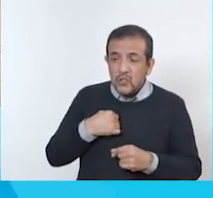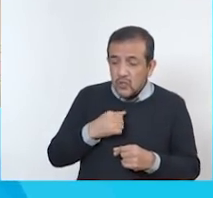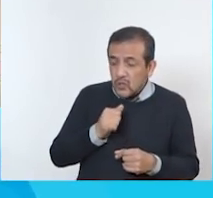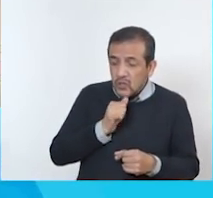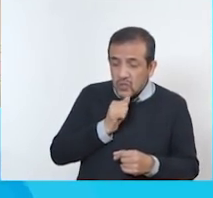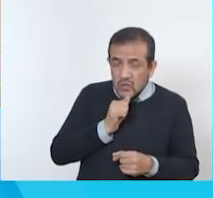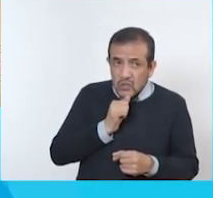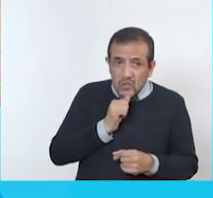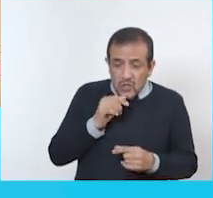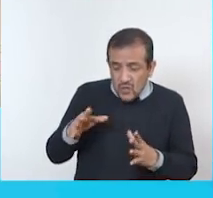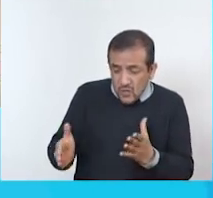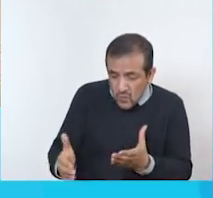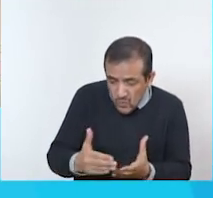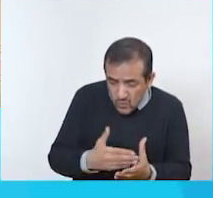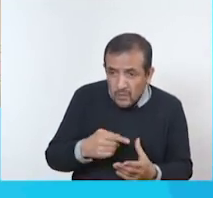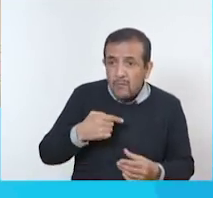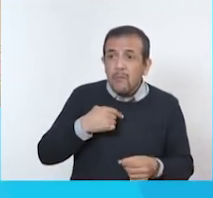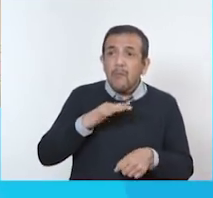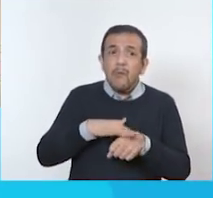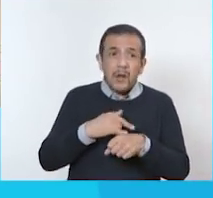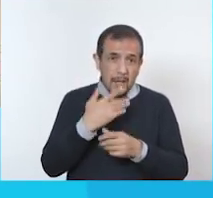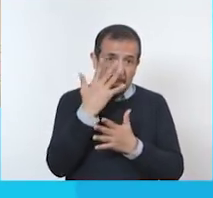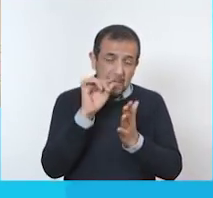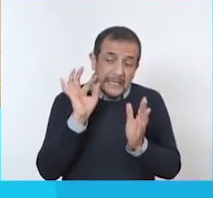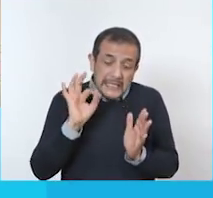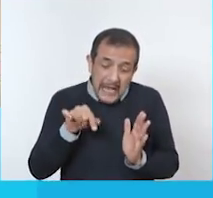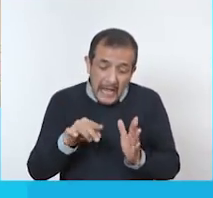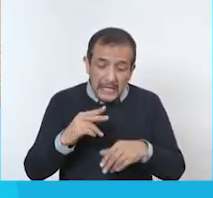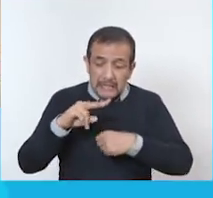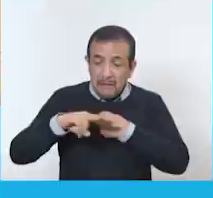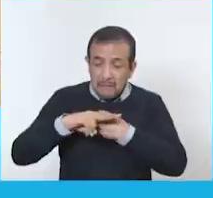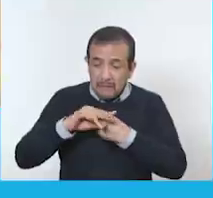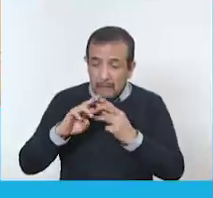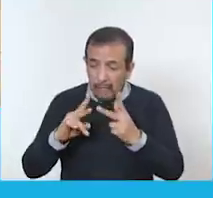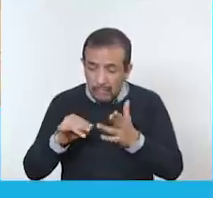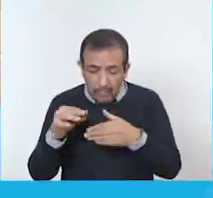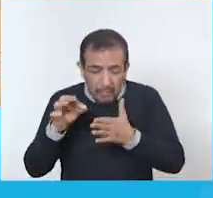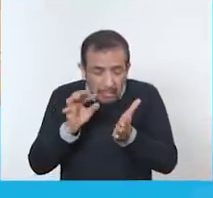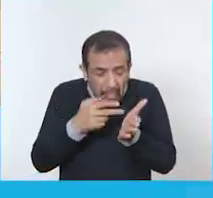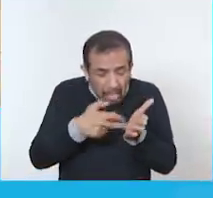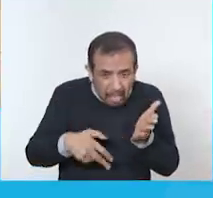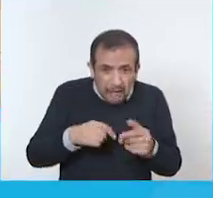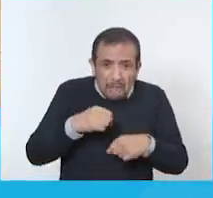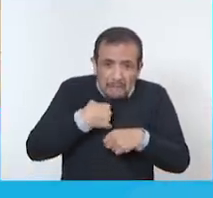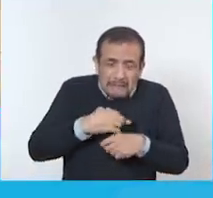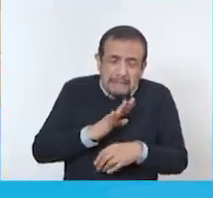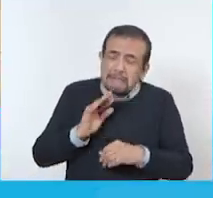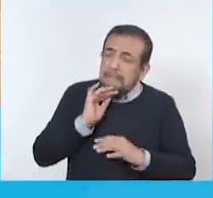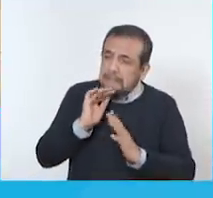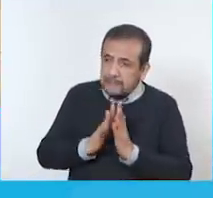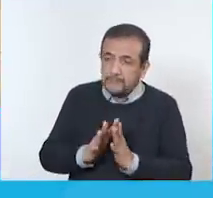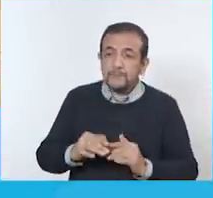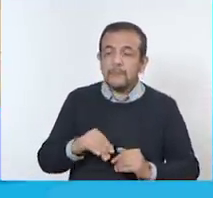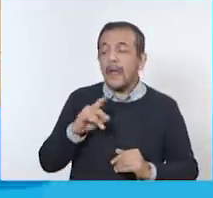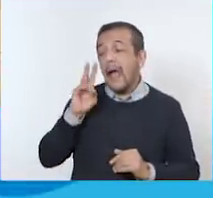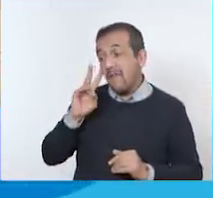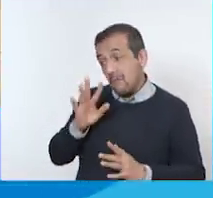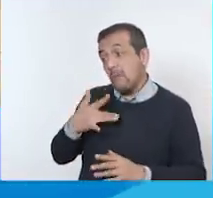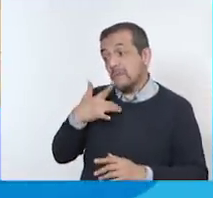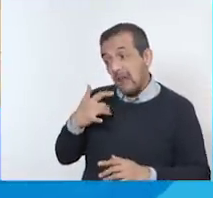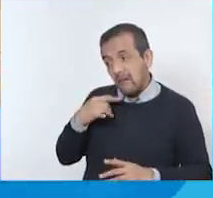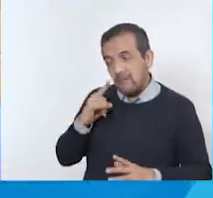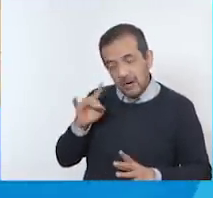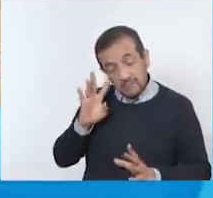llegara usted porque me daba miedo cortarme mis manitas. Bueno, pues, vamos a ver... Hay que hacer la lucha, a ver si se